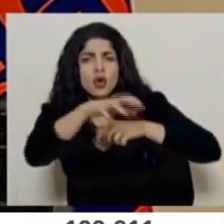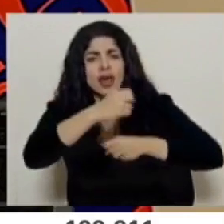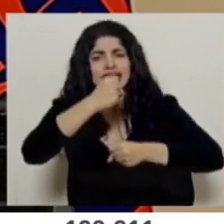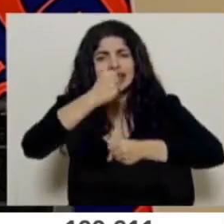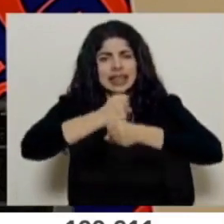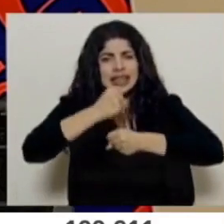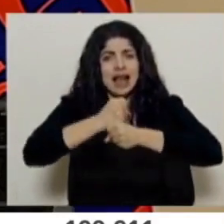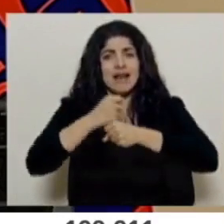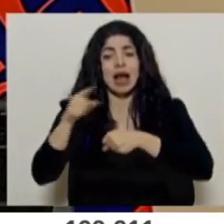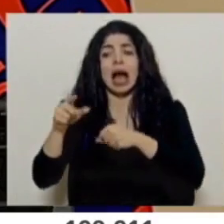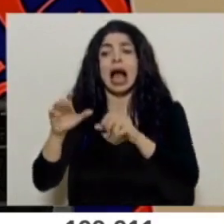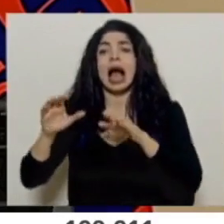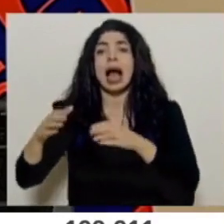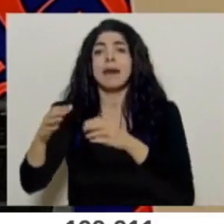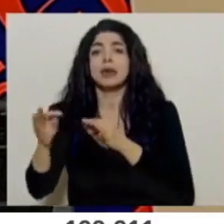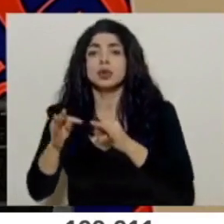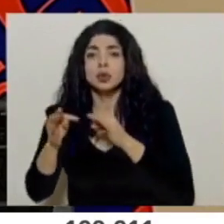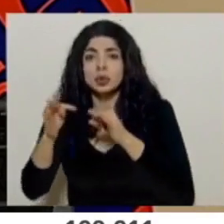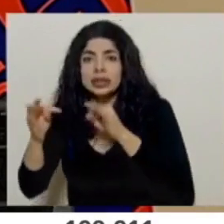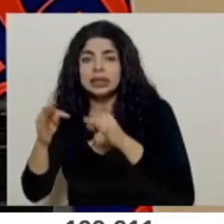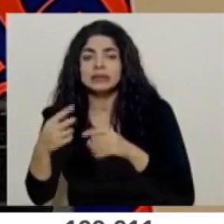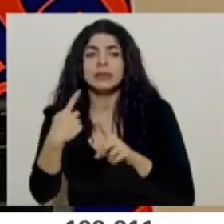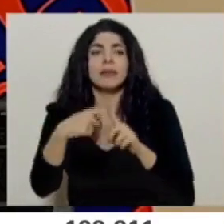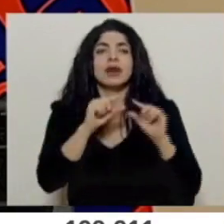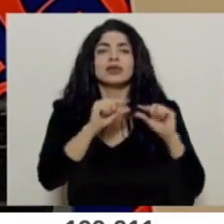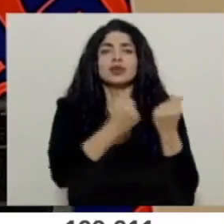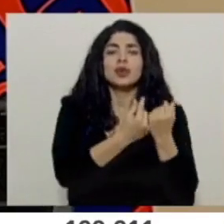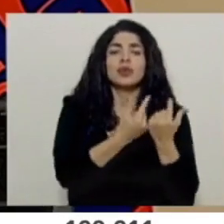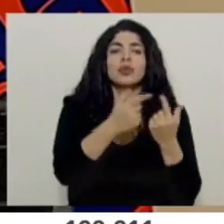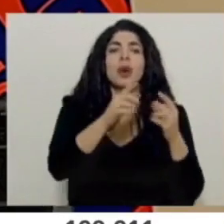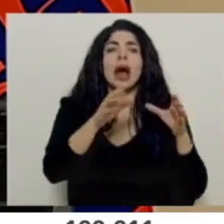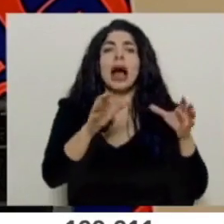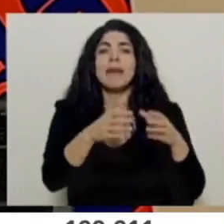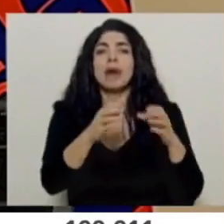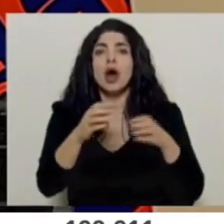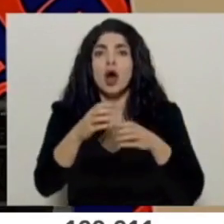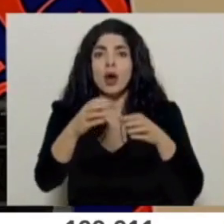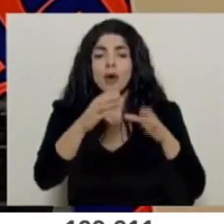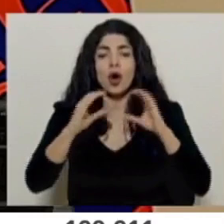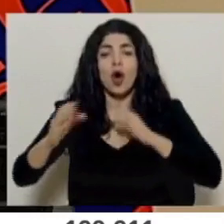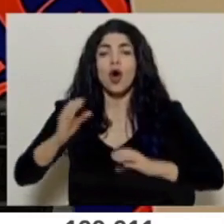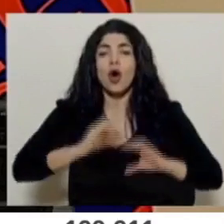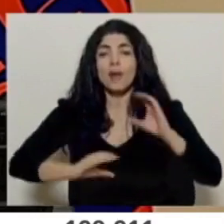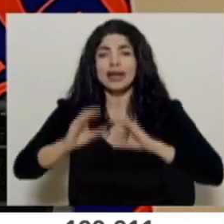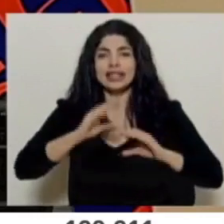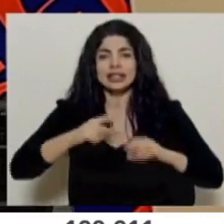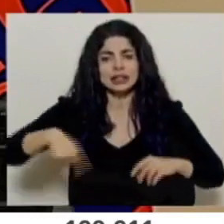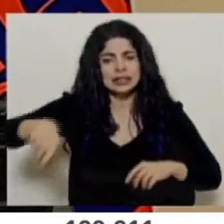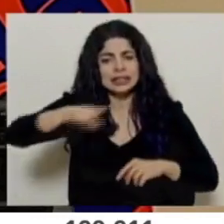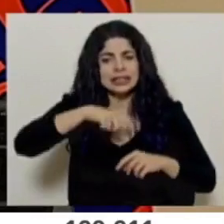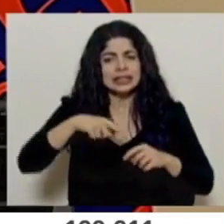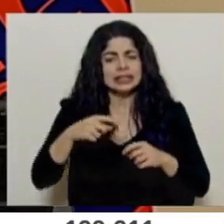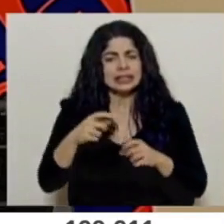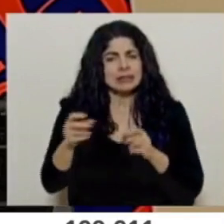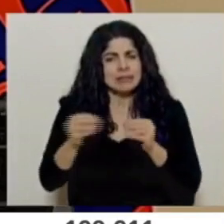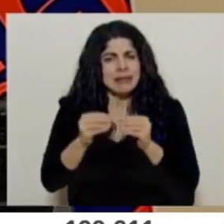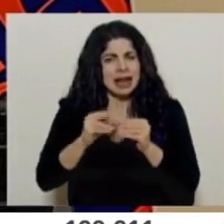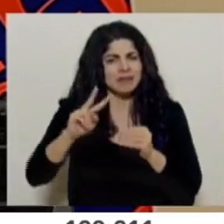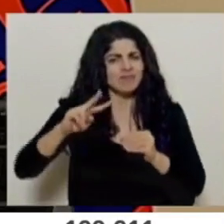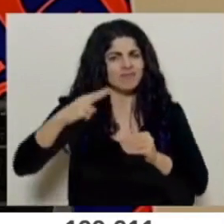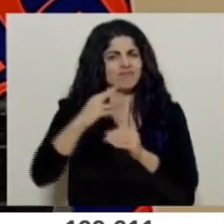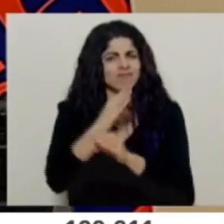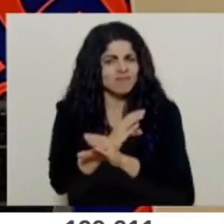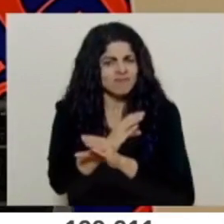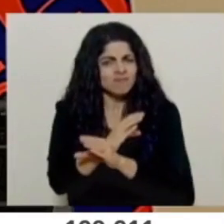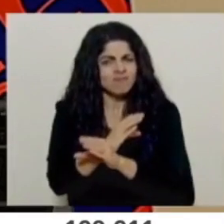con las cámaras de turismo, con los diferentes gremios, con las cámaras de comercio, para reforzar las medidas de mitigación que tenemos en este